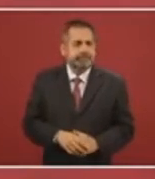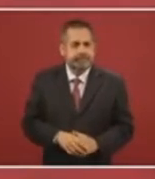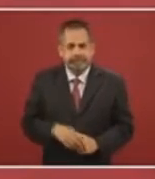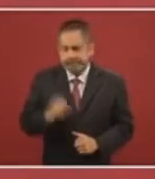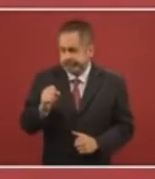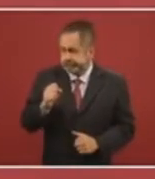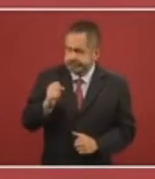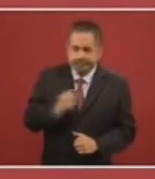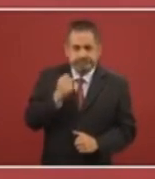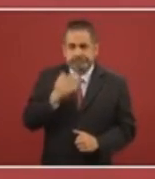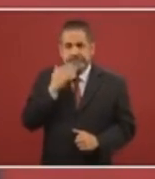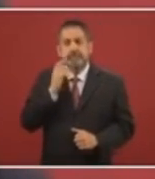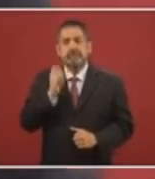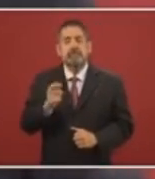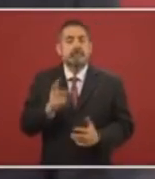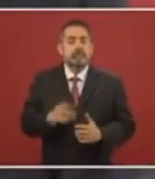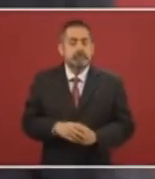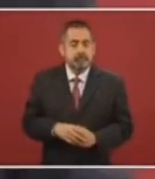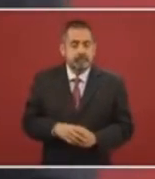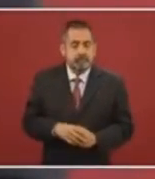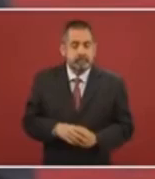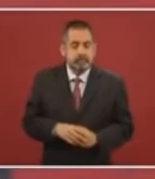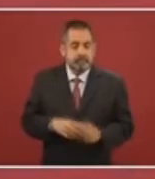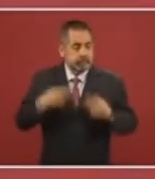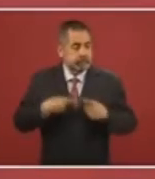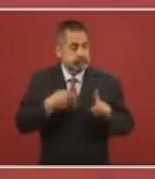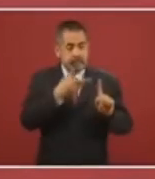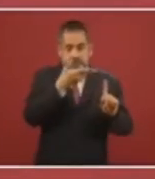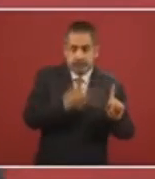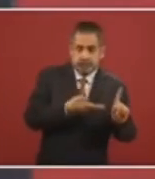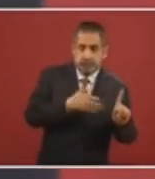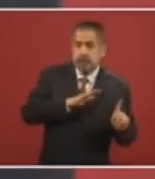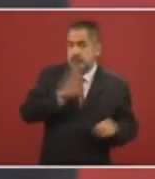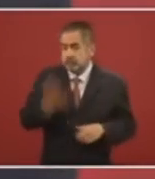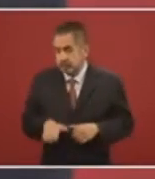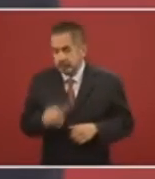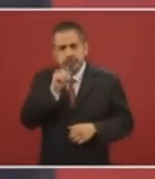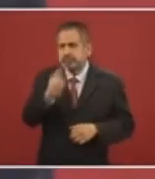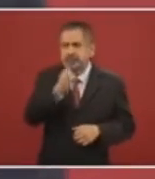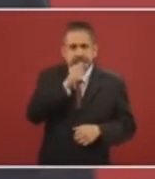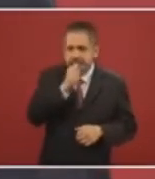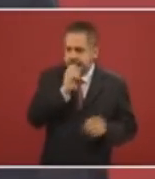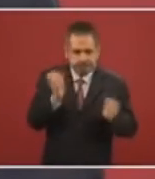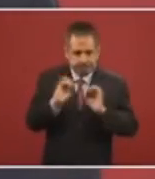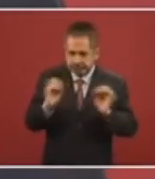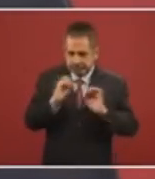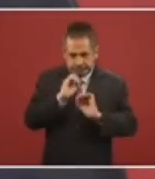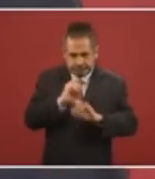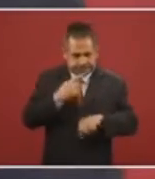afortunadamente, el señor no ha fallecido, ¿sí?, y le deseo que